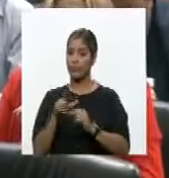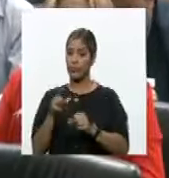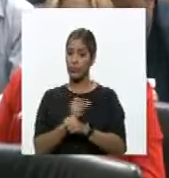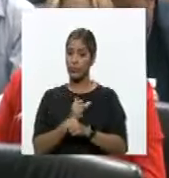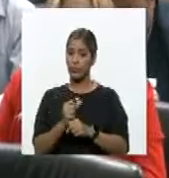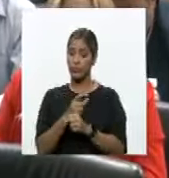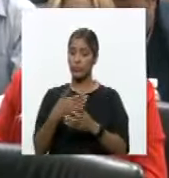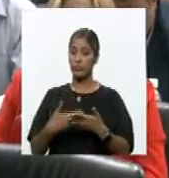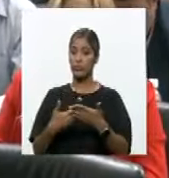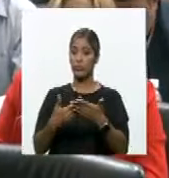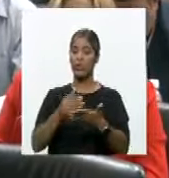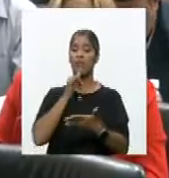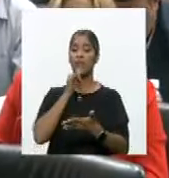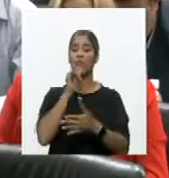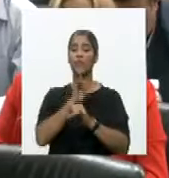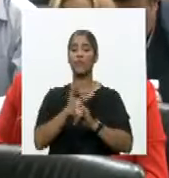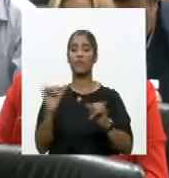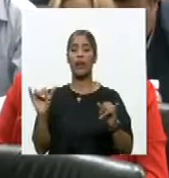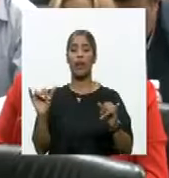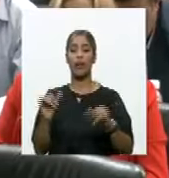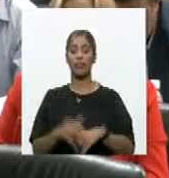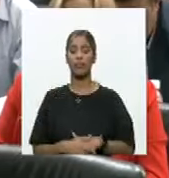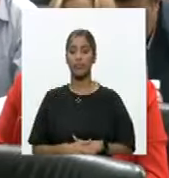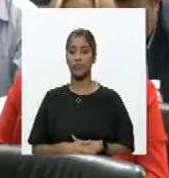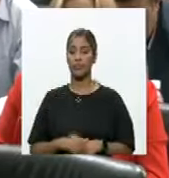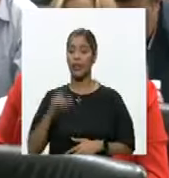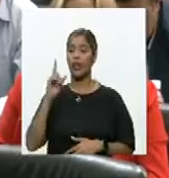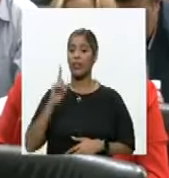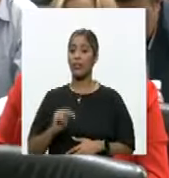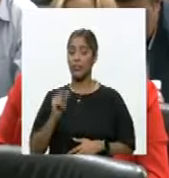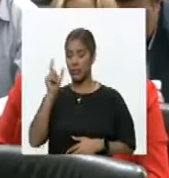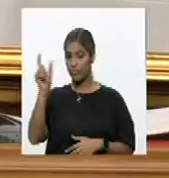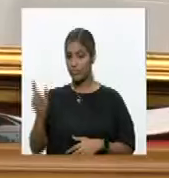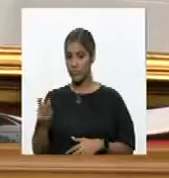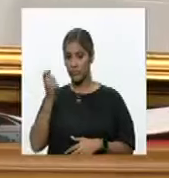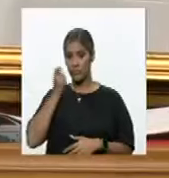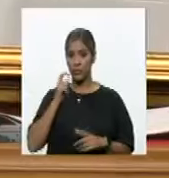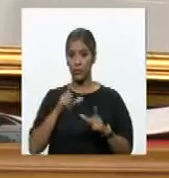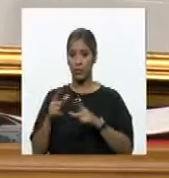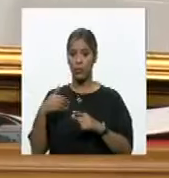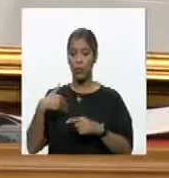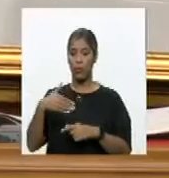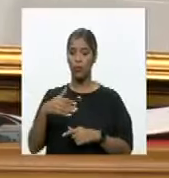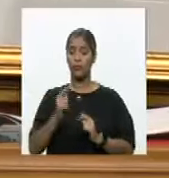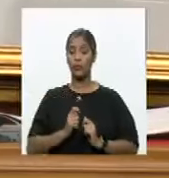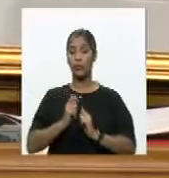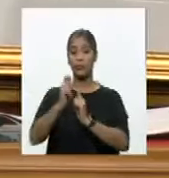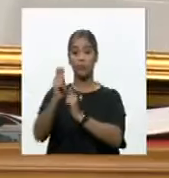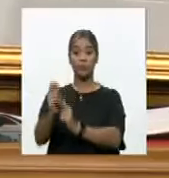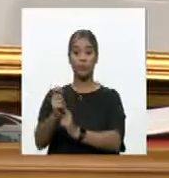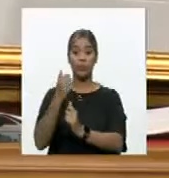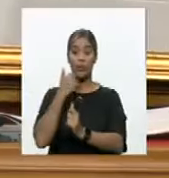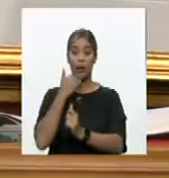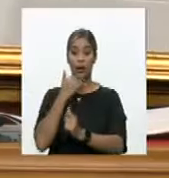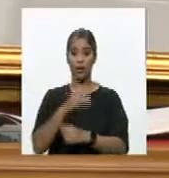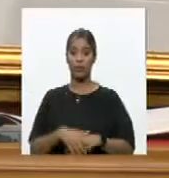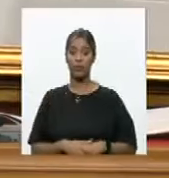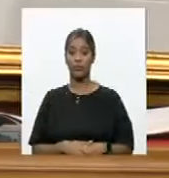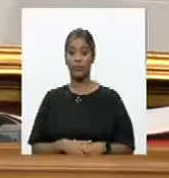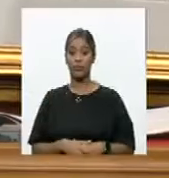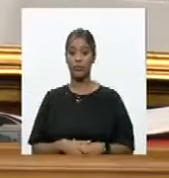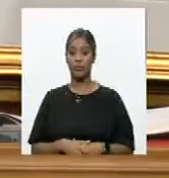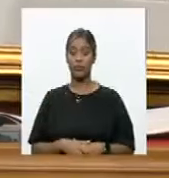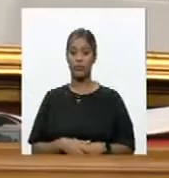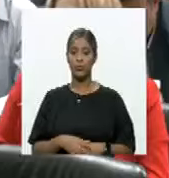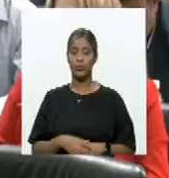al presentar el informe final. Igual, Alessandrello, listo para la próxima misión de designación de autoridades que se le